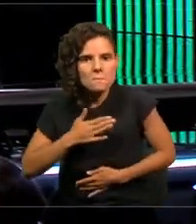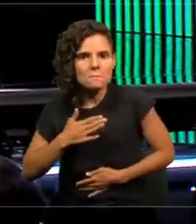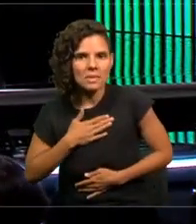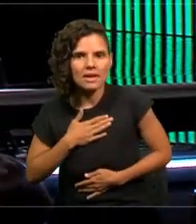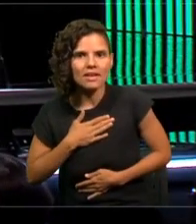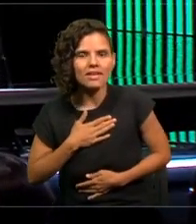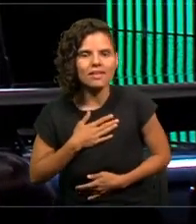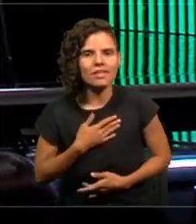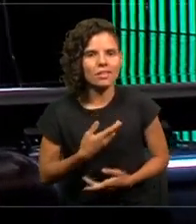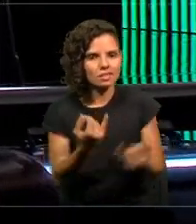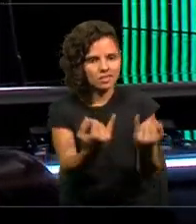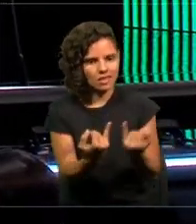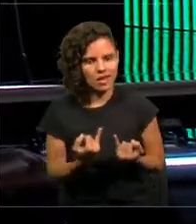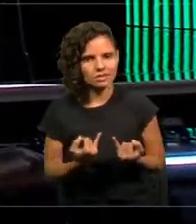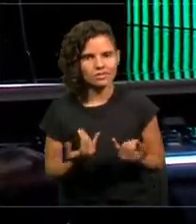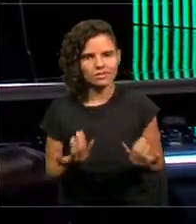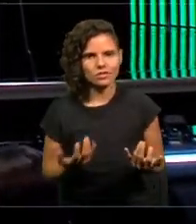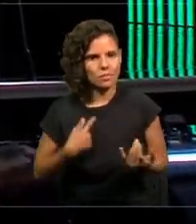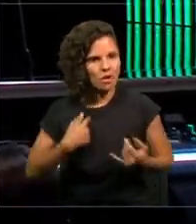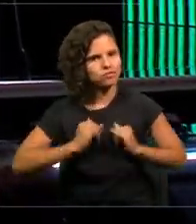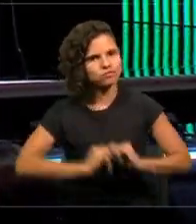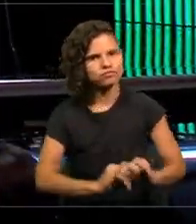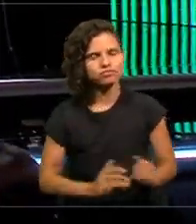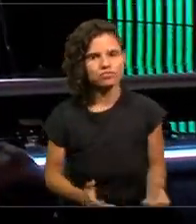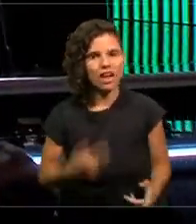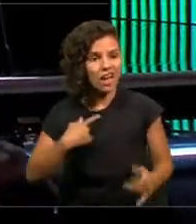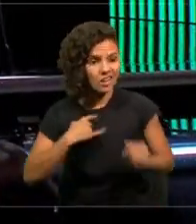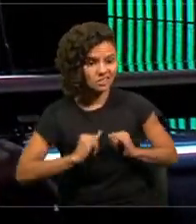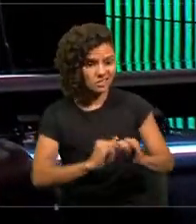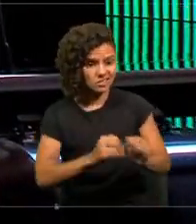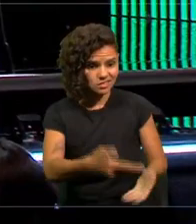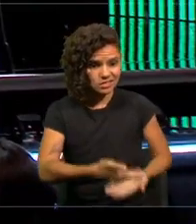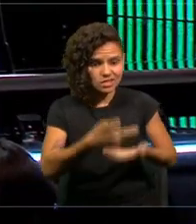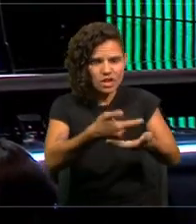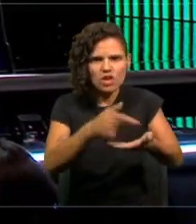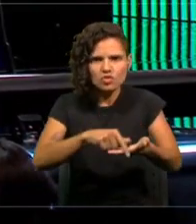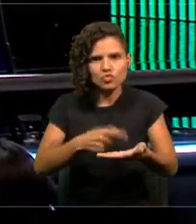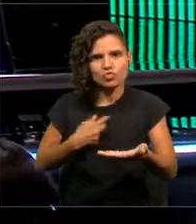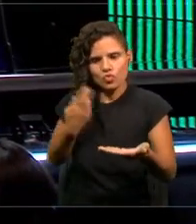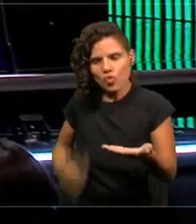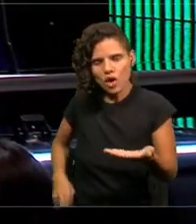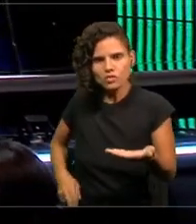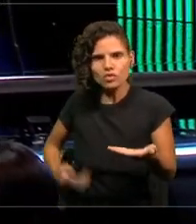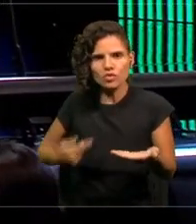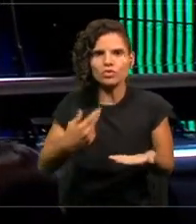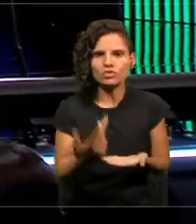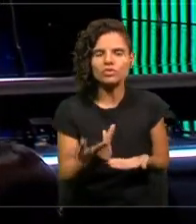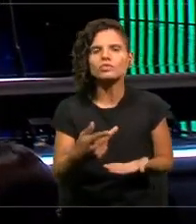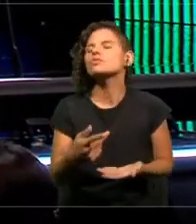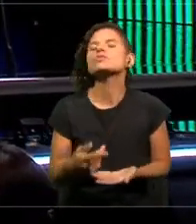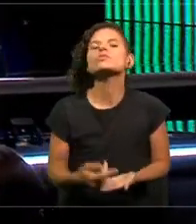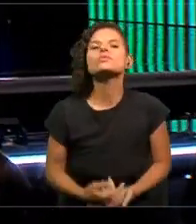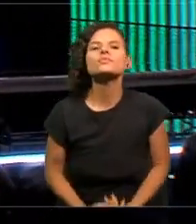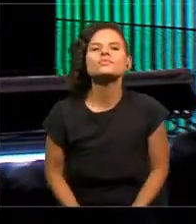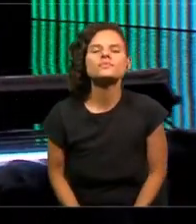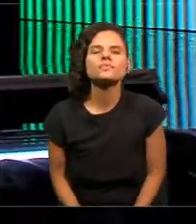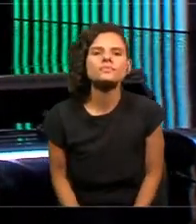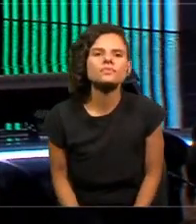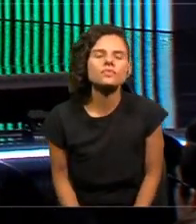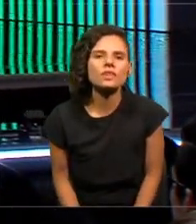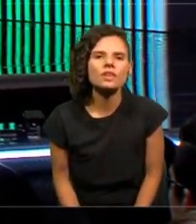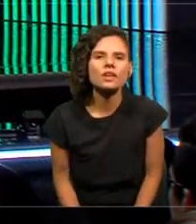que esos datos no sólo son nuestros sino que no sólo implica que